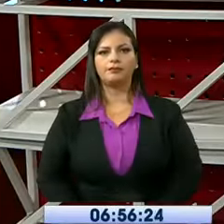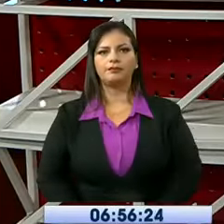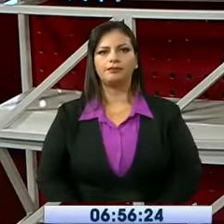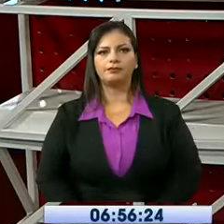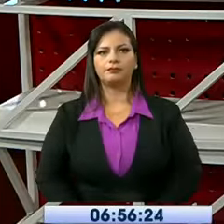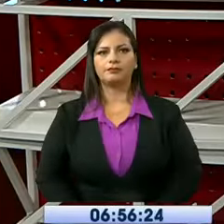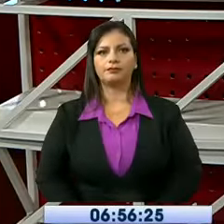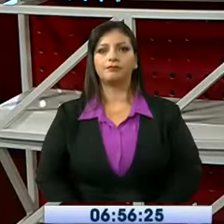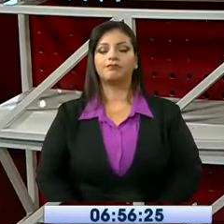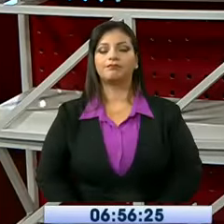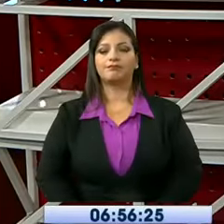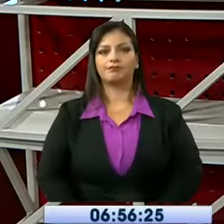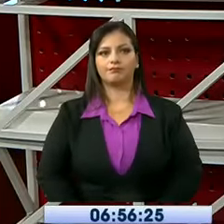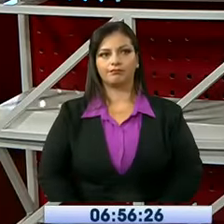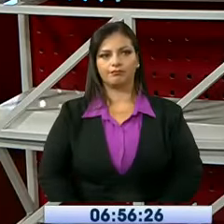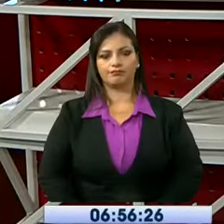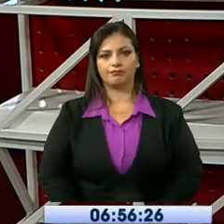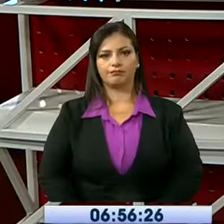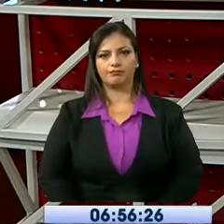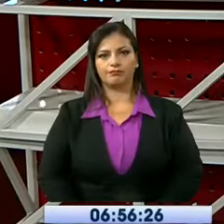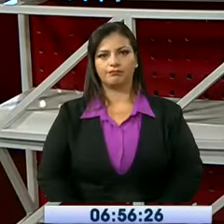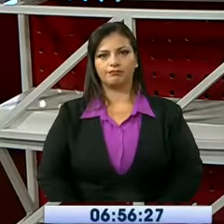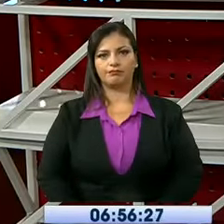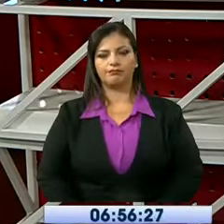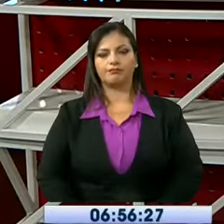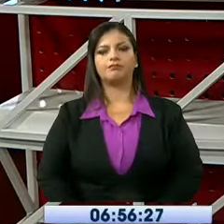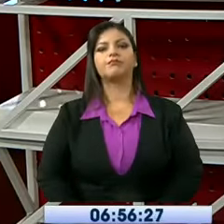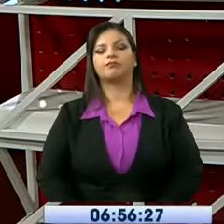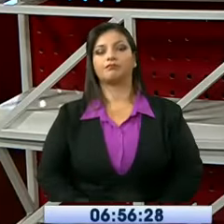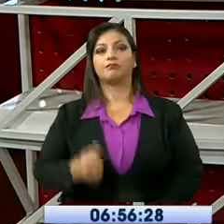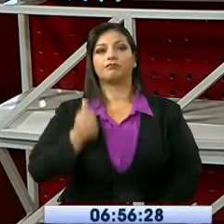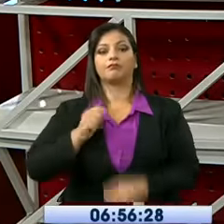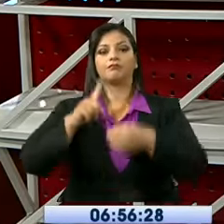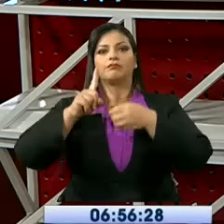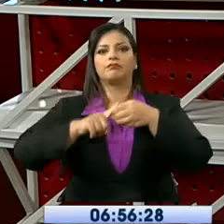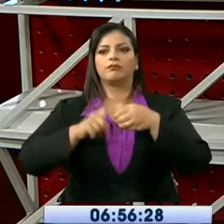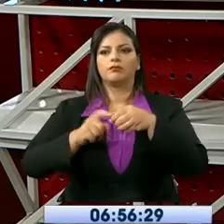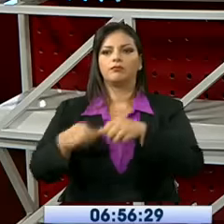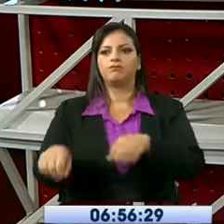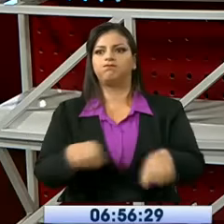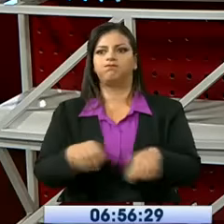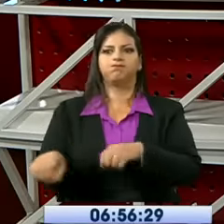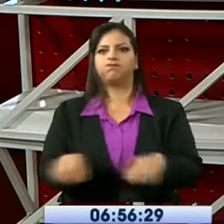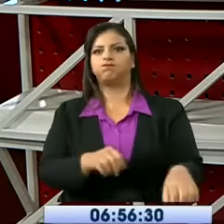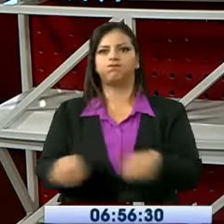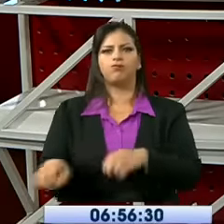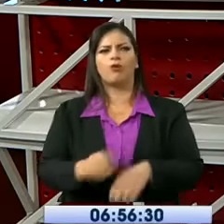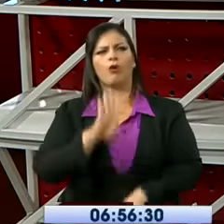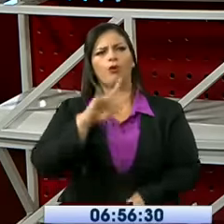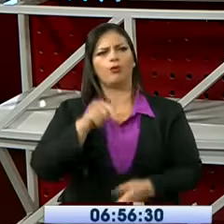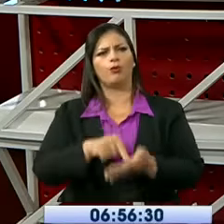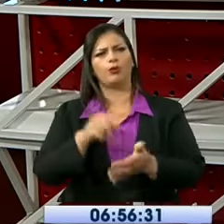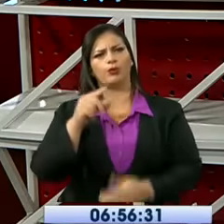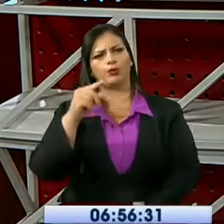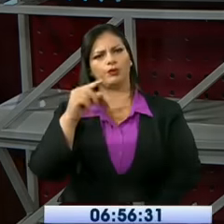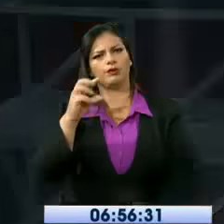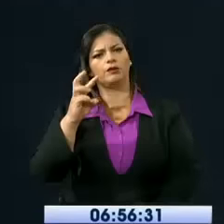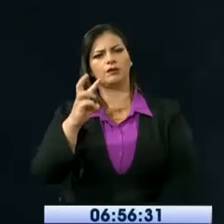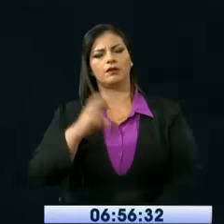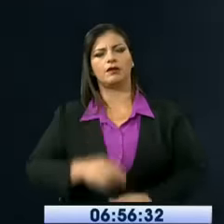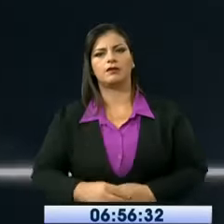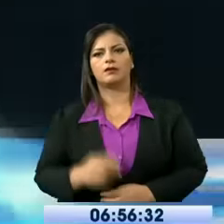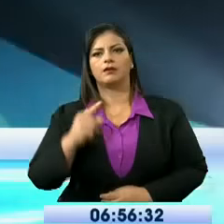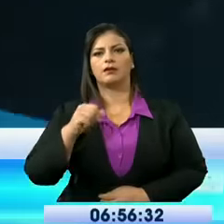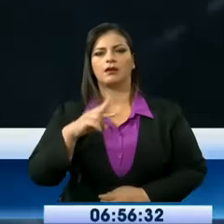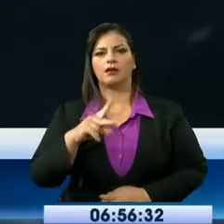Bueno, Luis, alarma nuevamente en Quito tras un sismo de 4.6 grados en la escala de Richter. En efecto, el Instituto